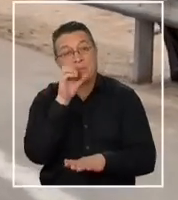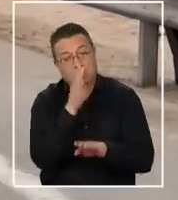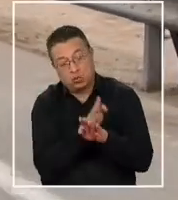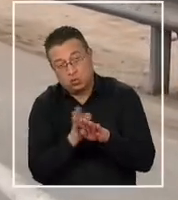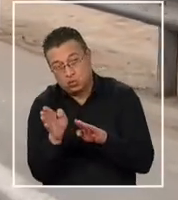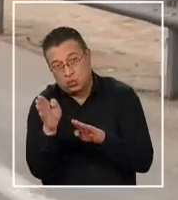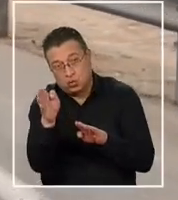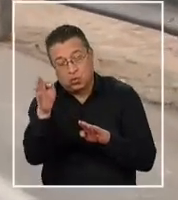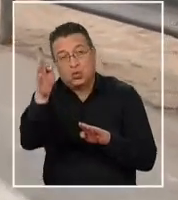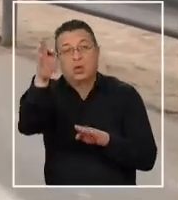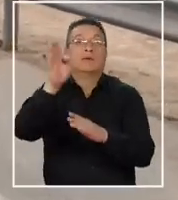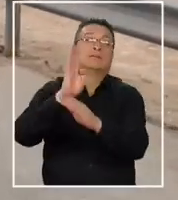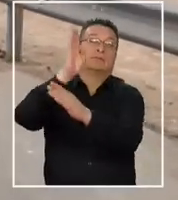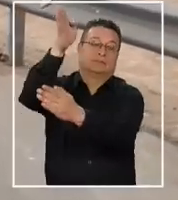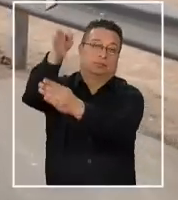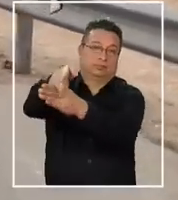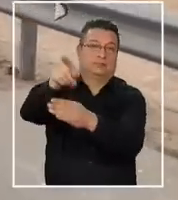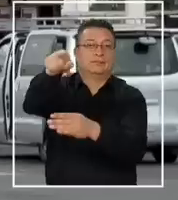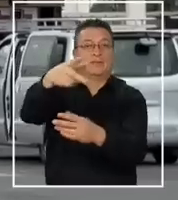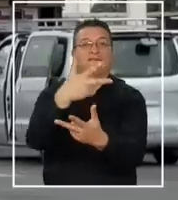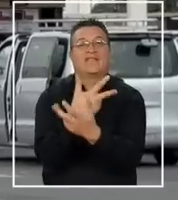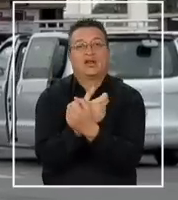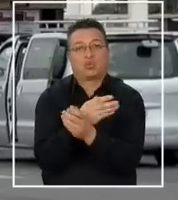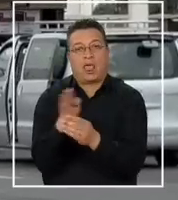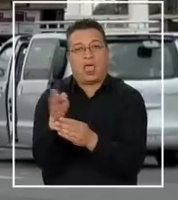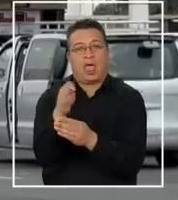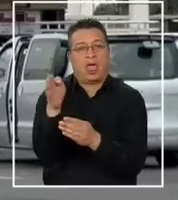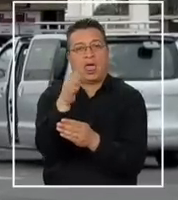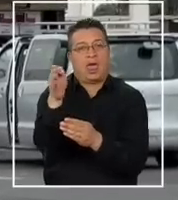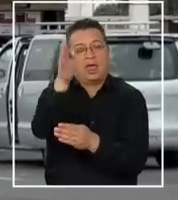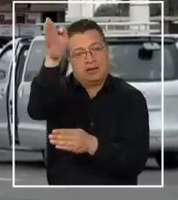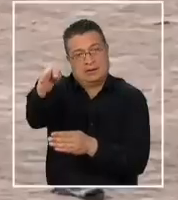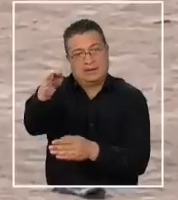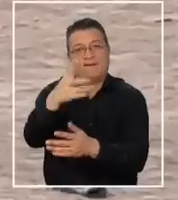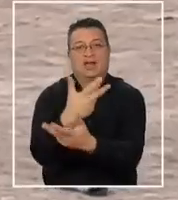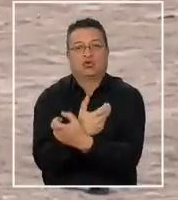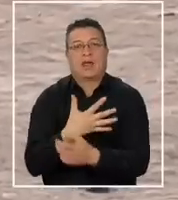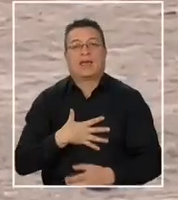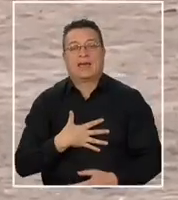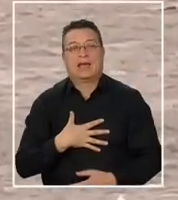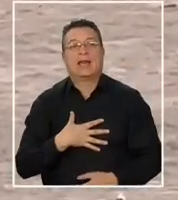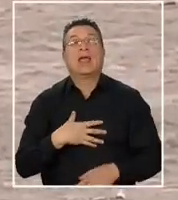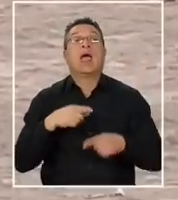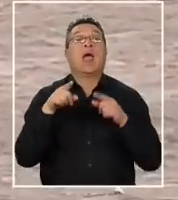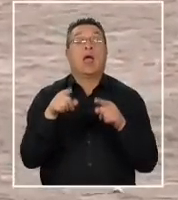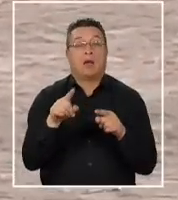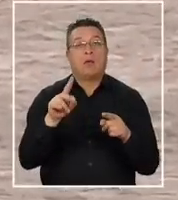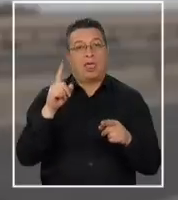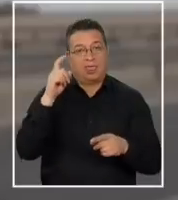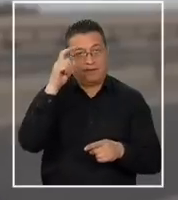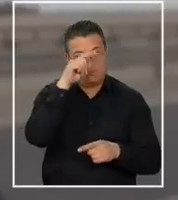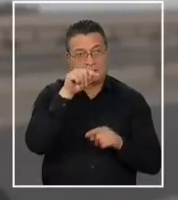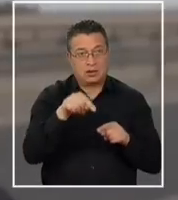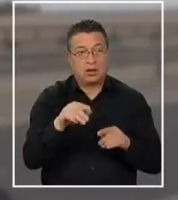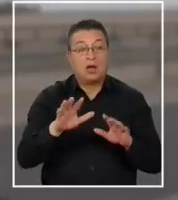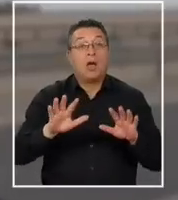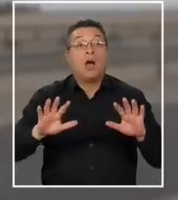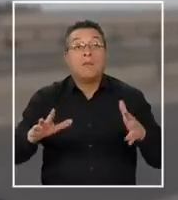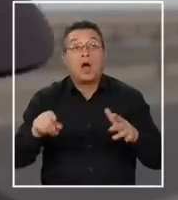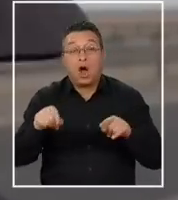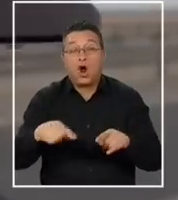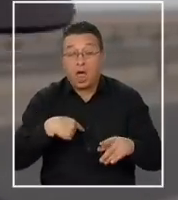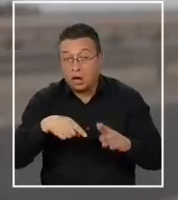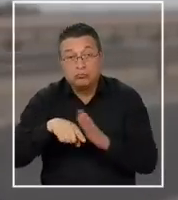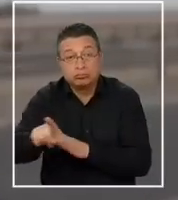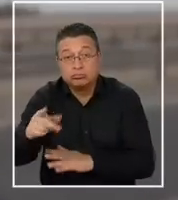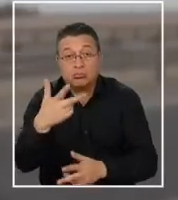luego, la mayoría venezolanos, volver a su país. Pero las posibilidades se han ido complicando. Al parecer, pues, no quieren dejar